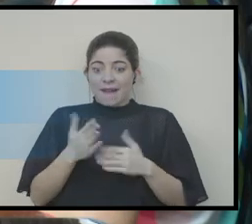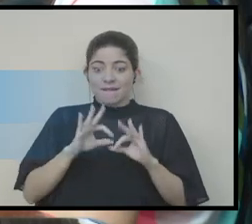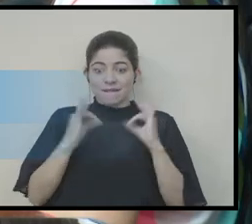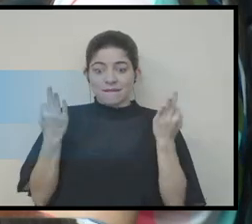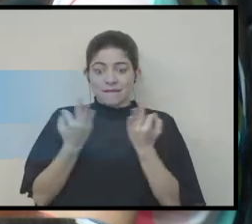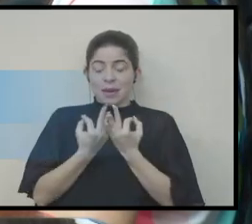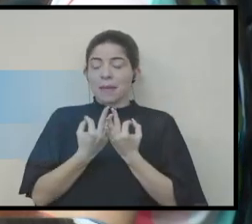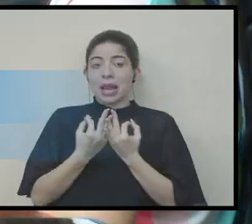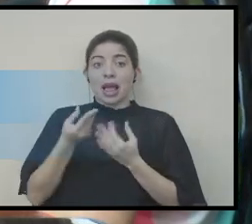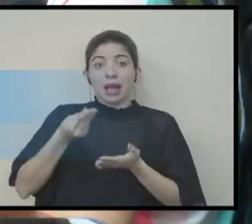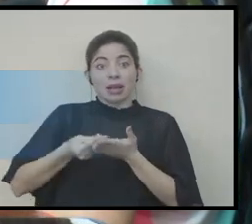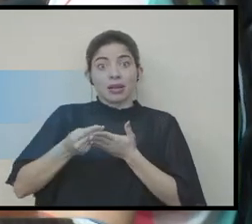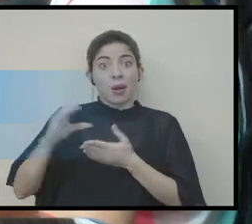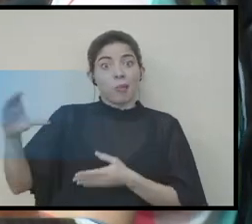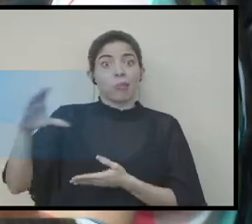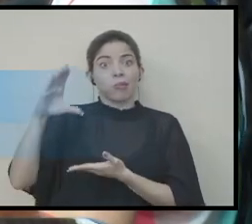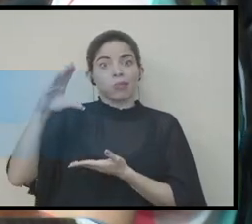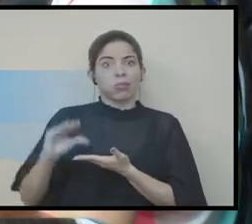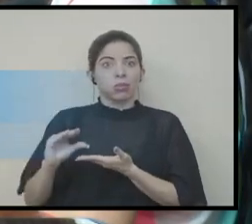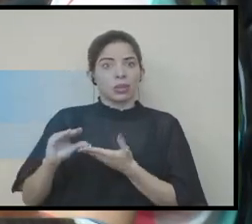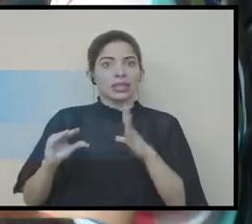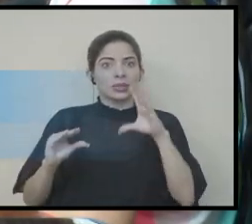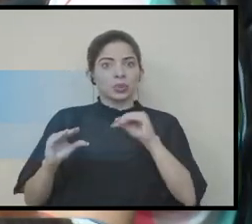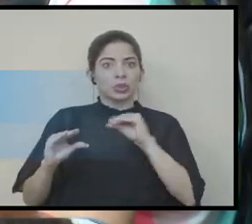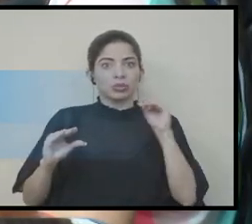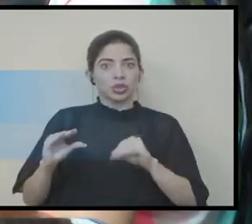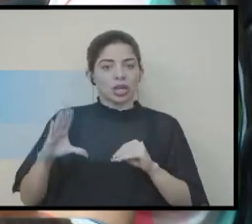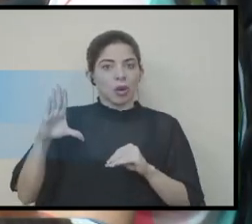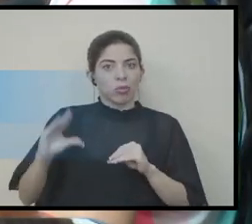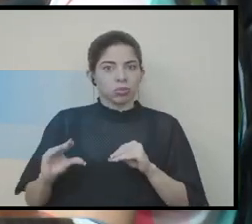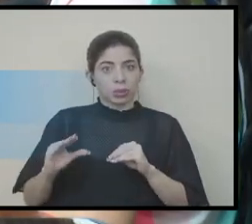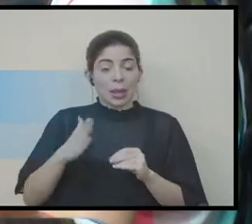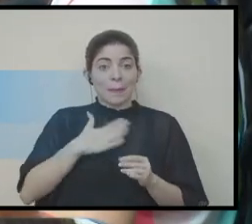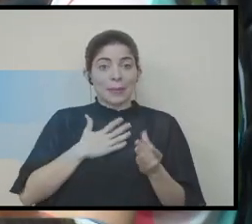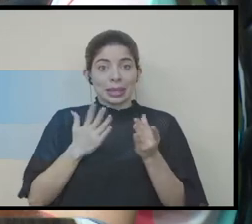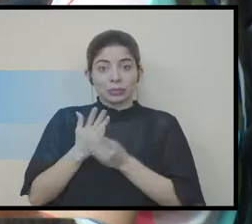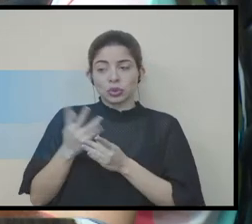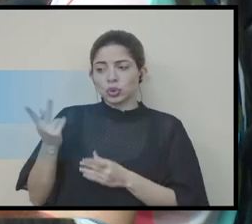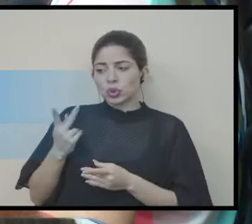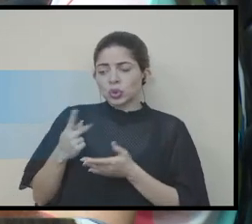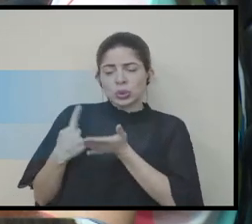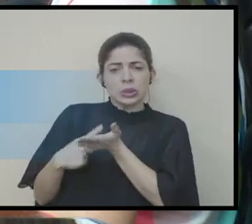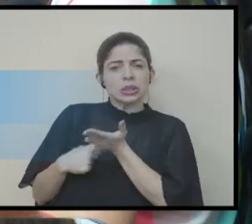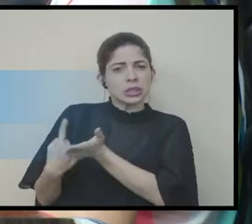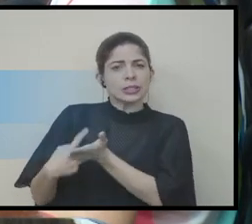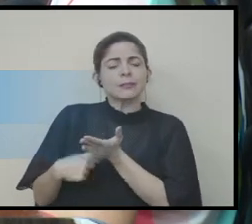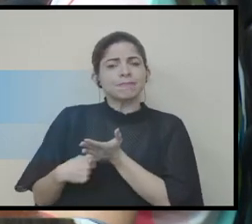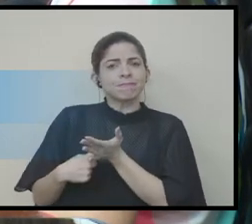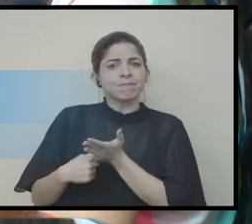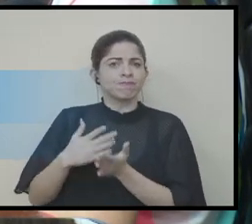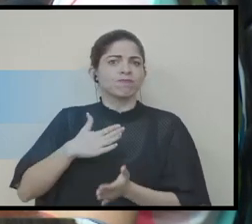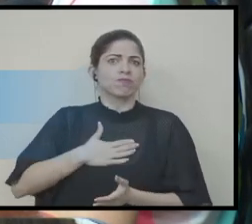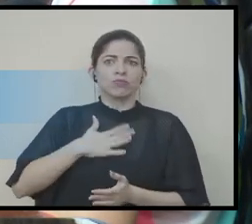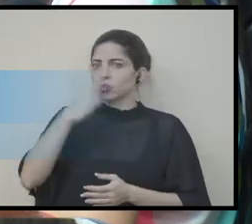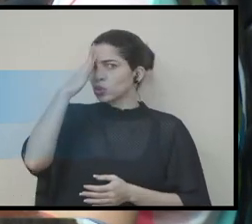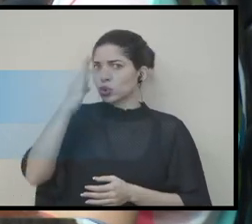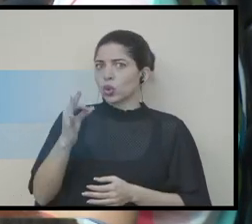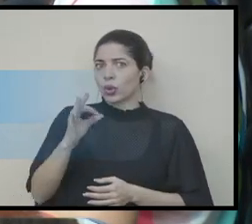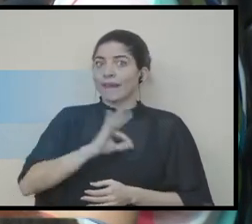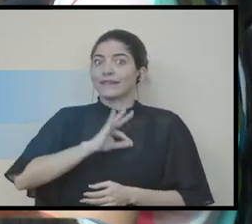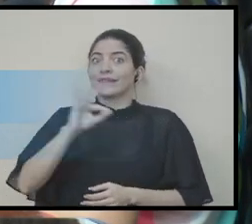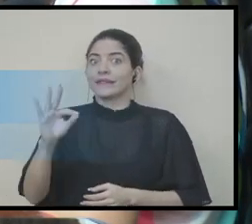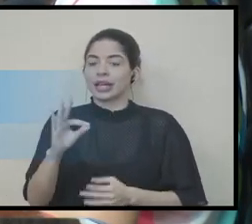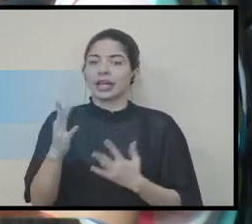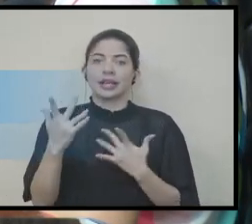familia tuvo una reducción de ingresos del 50%. Entonces, bueno, entre mi esposo y yo conversando, ¿verdad? Pues yo creo que fe